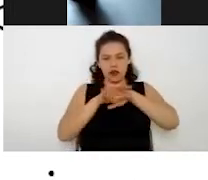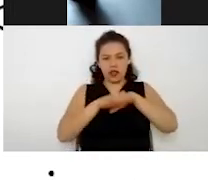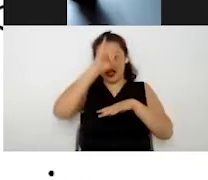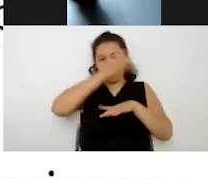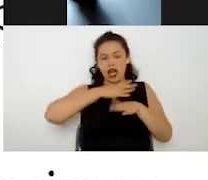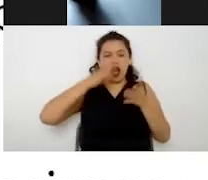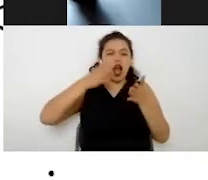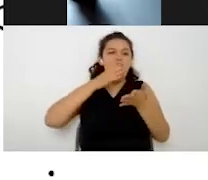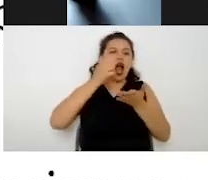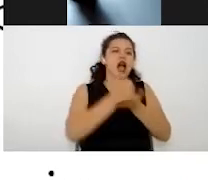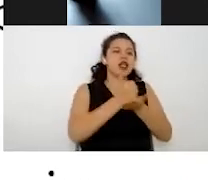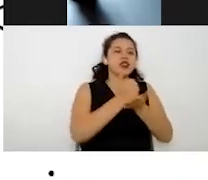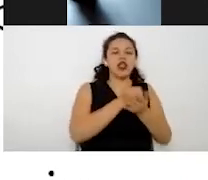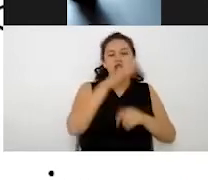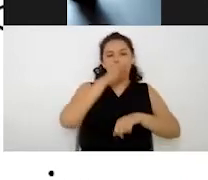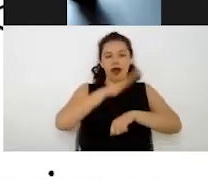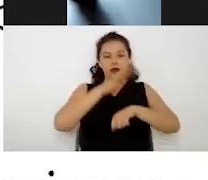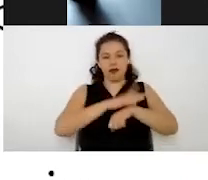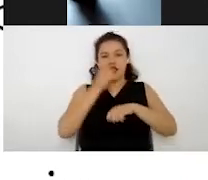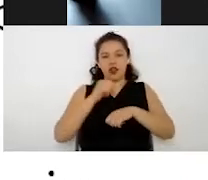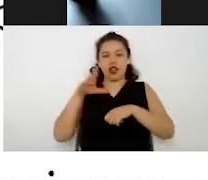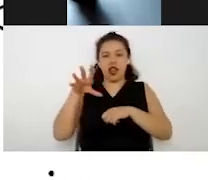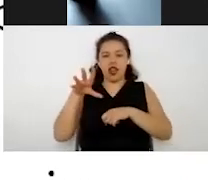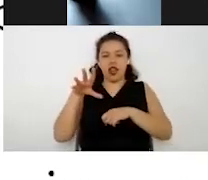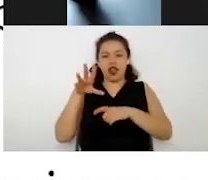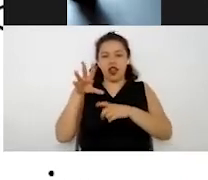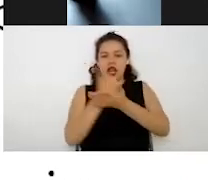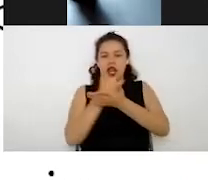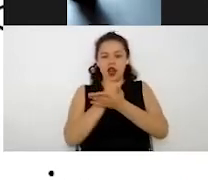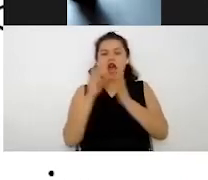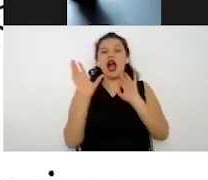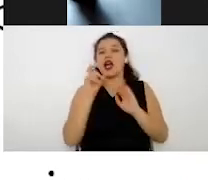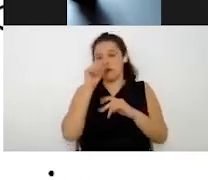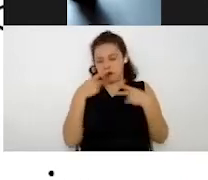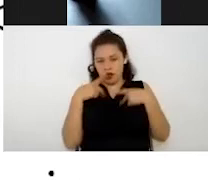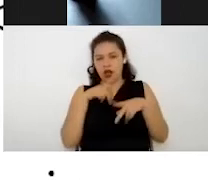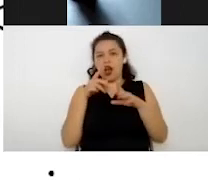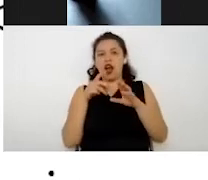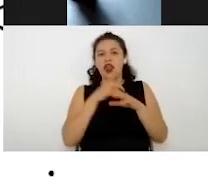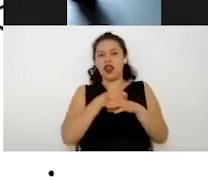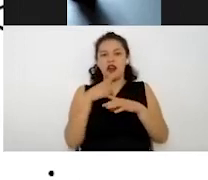o unas más rústicas, que son como la de la tapita roja, que ahí sí necesitamos que la persona esté